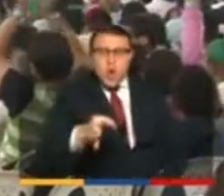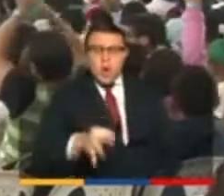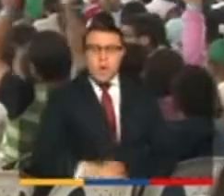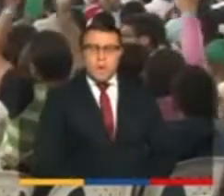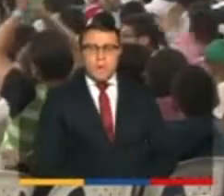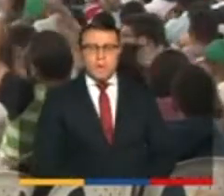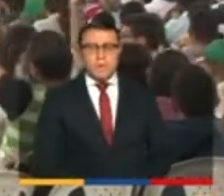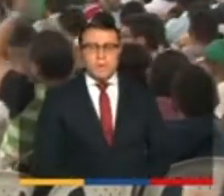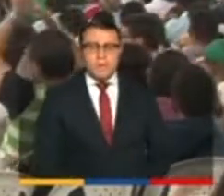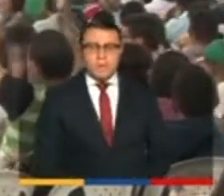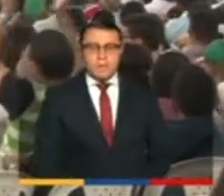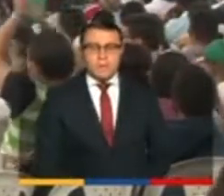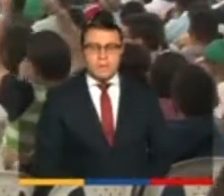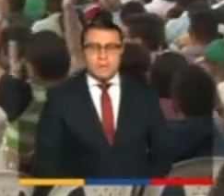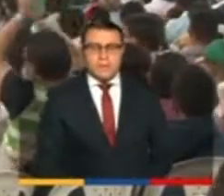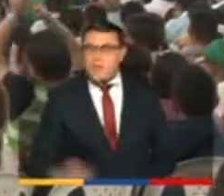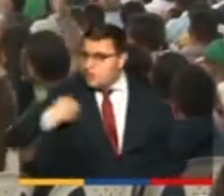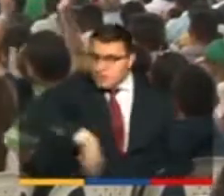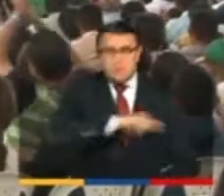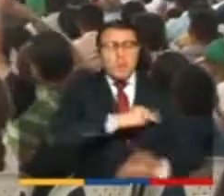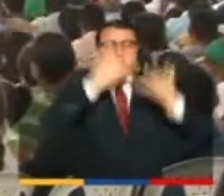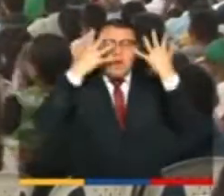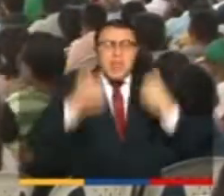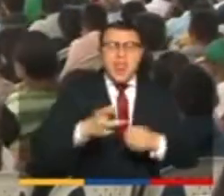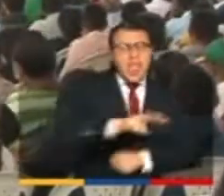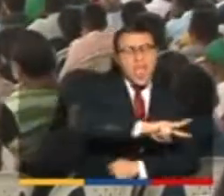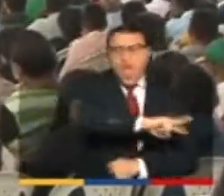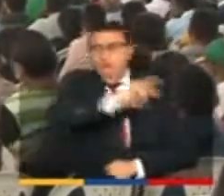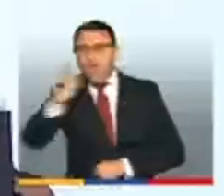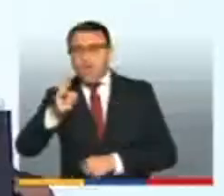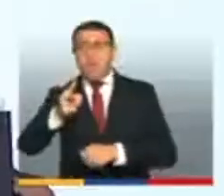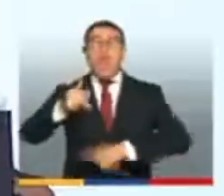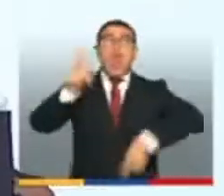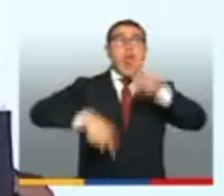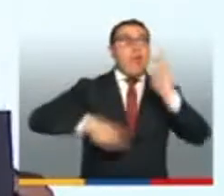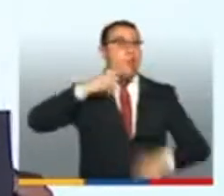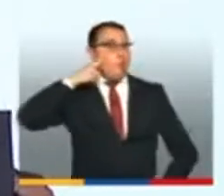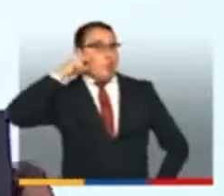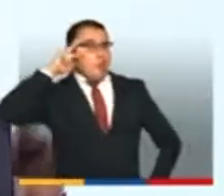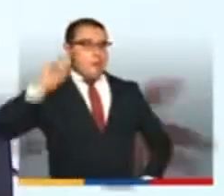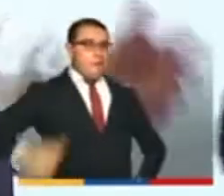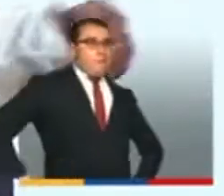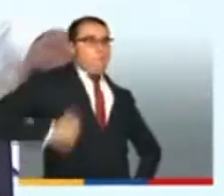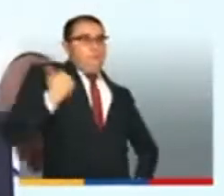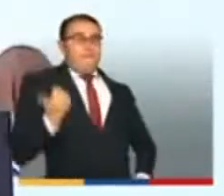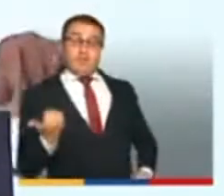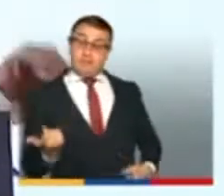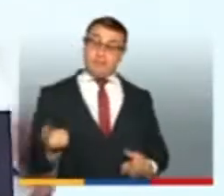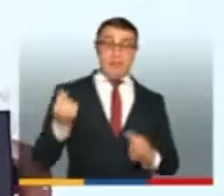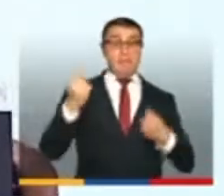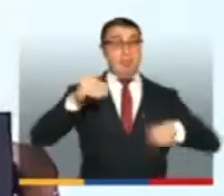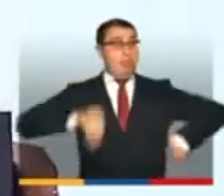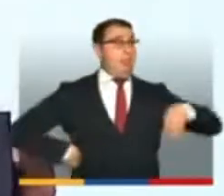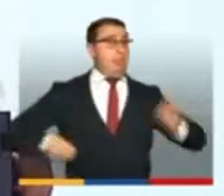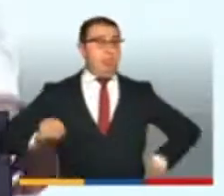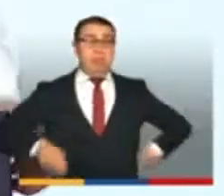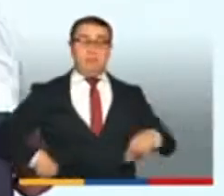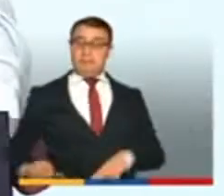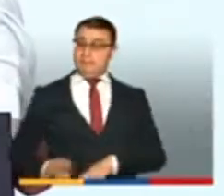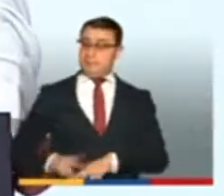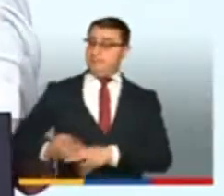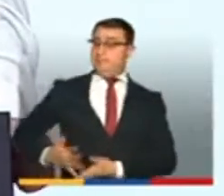Aquí vamos esa otro camino lo que a unos vivos de aquí de allá se le llenen los bolsillos y se